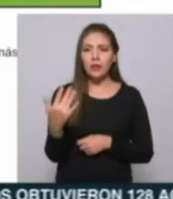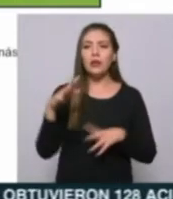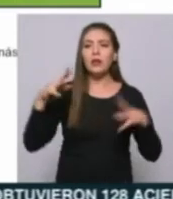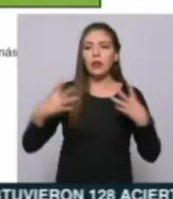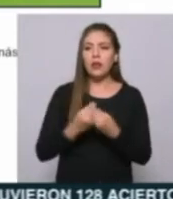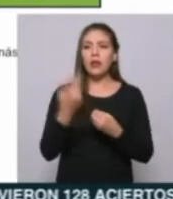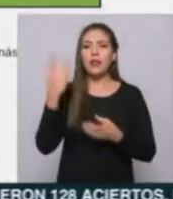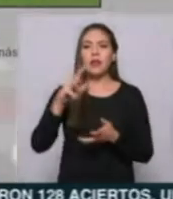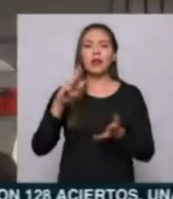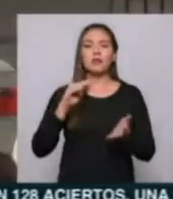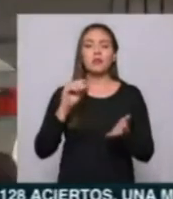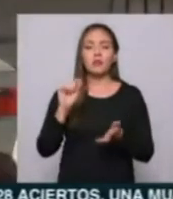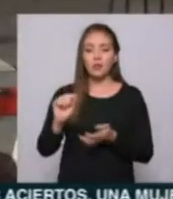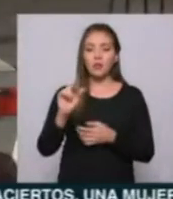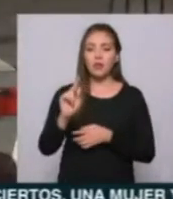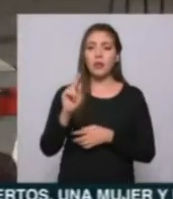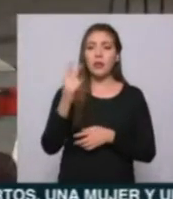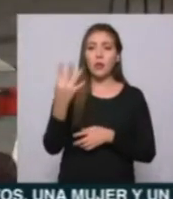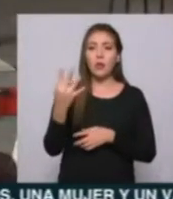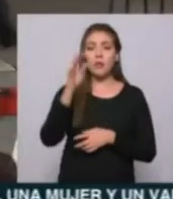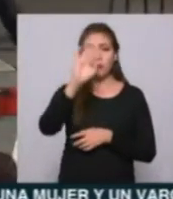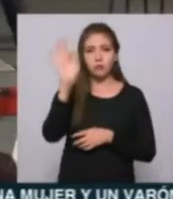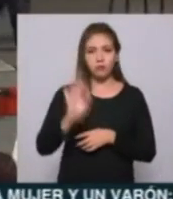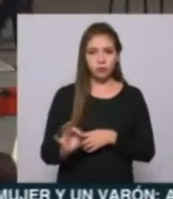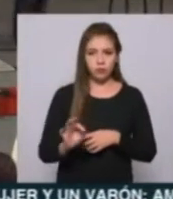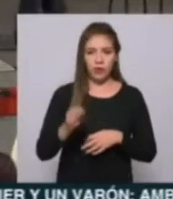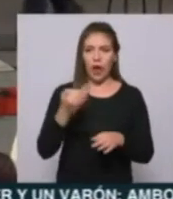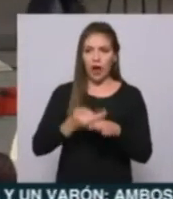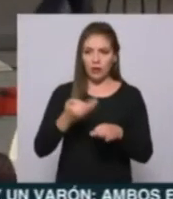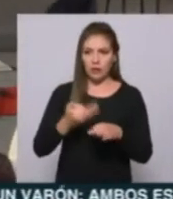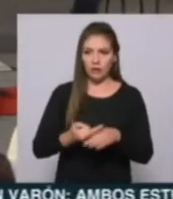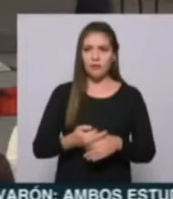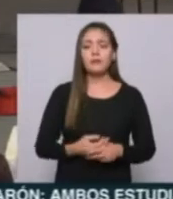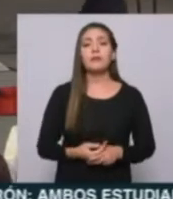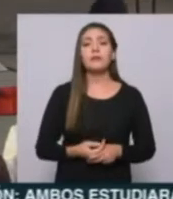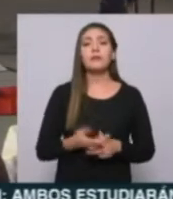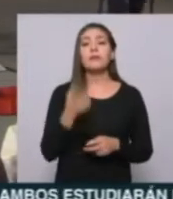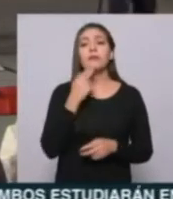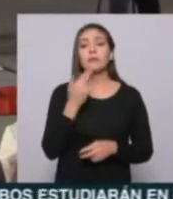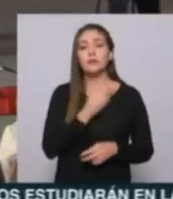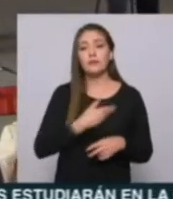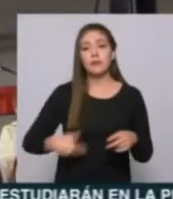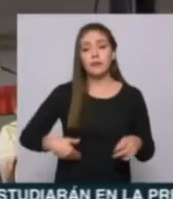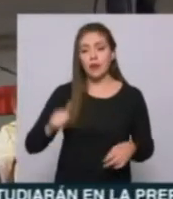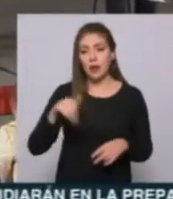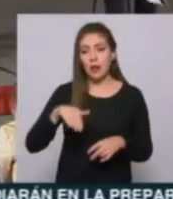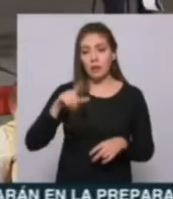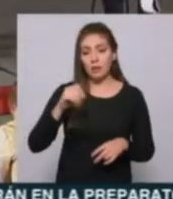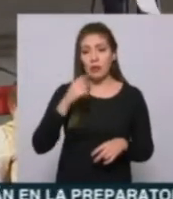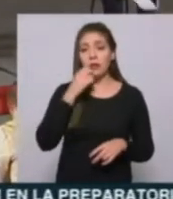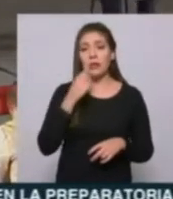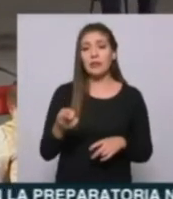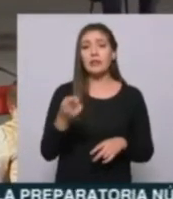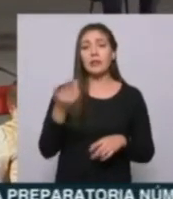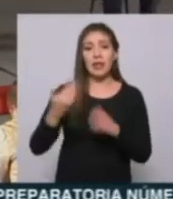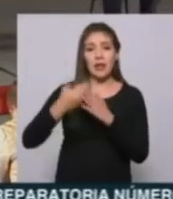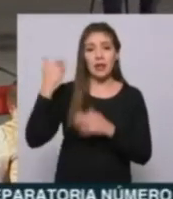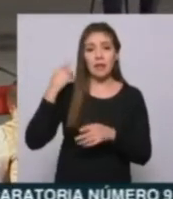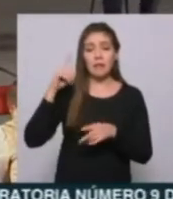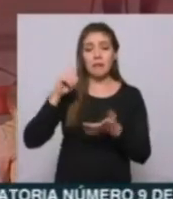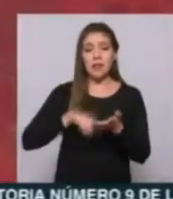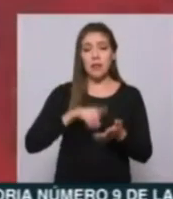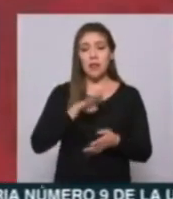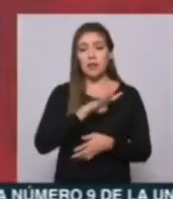10.84% en este momento. Por su parte, el presidente Andrés Manuel López Obrador explicó que desde 1989